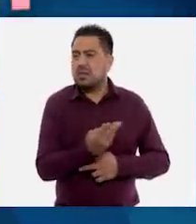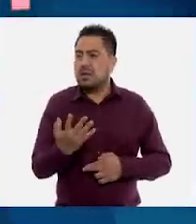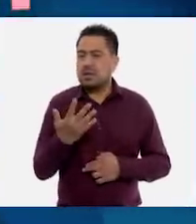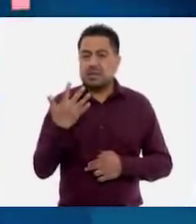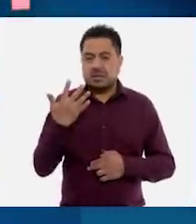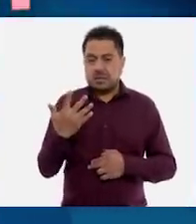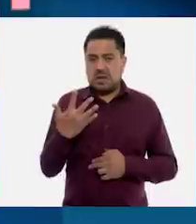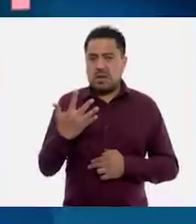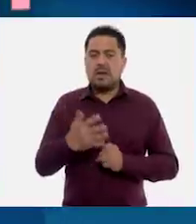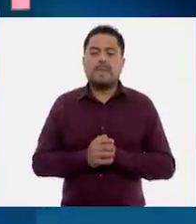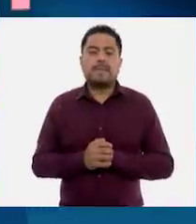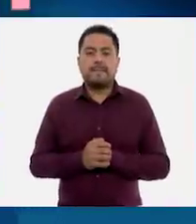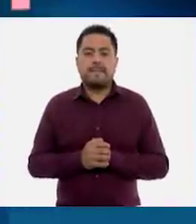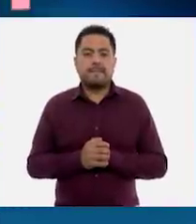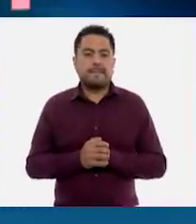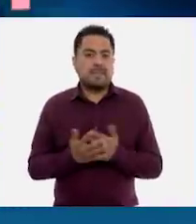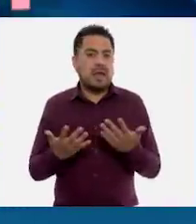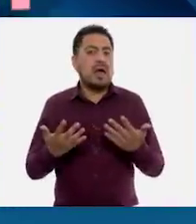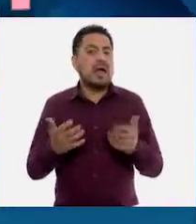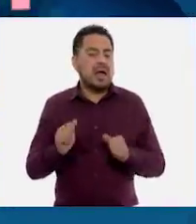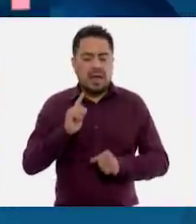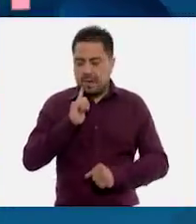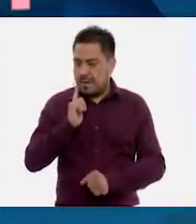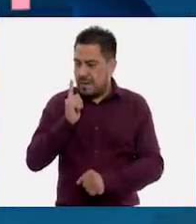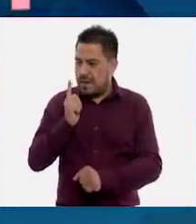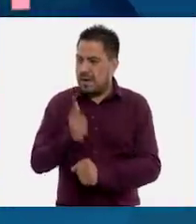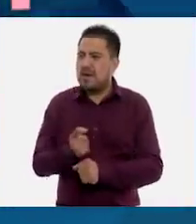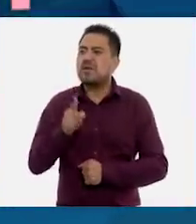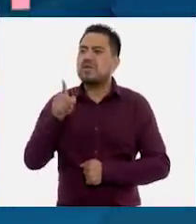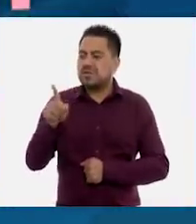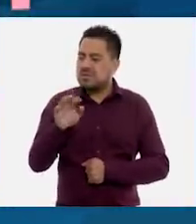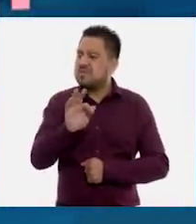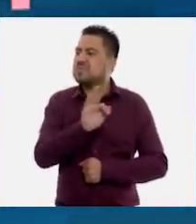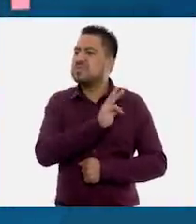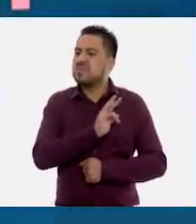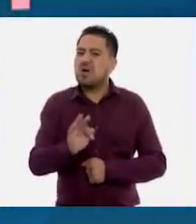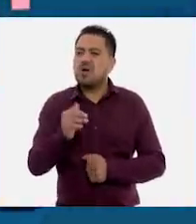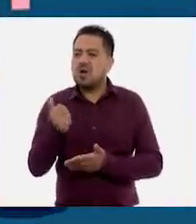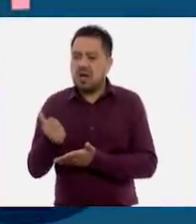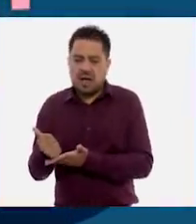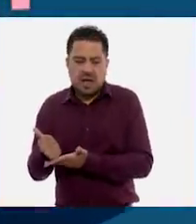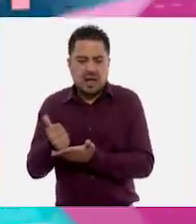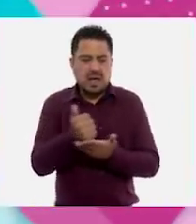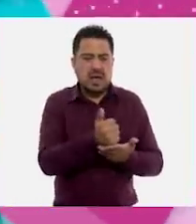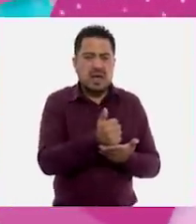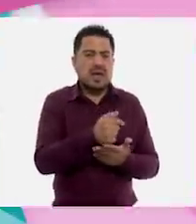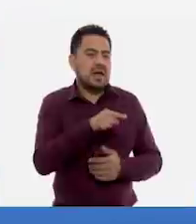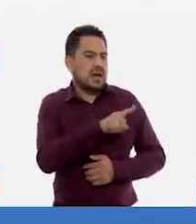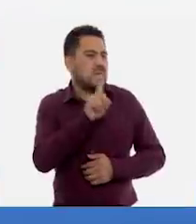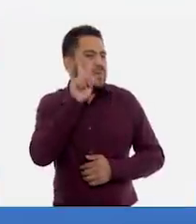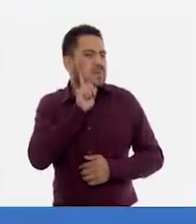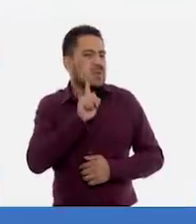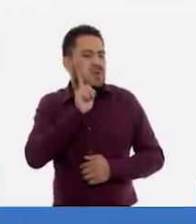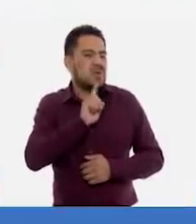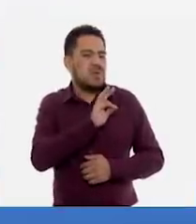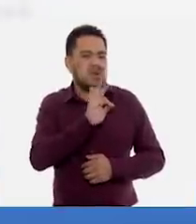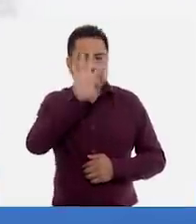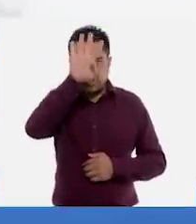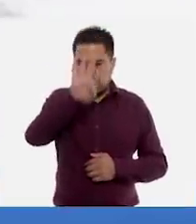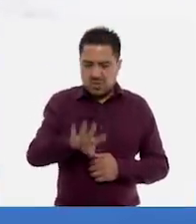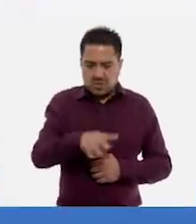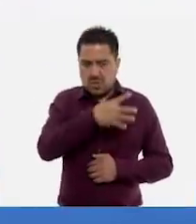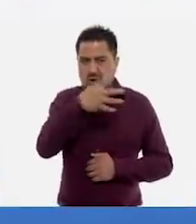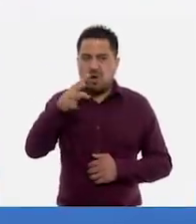5. Ya veo que tú podrías ayudar a Marisela a llenar